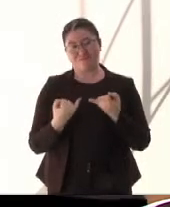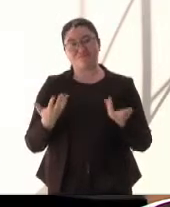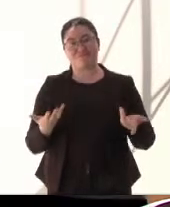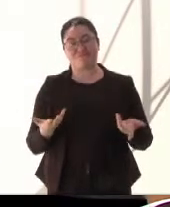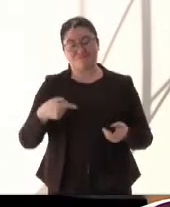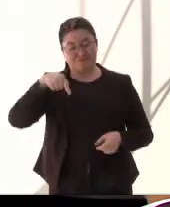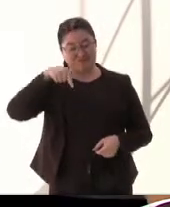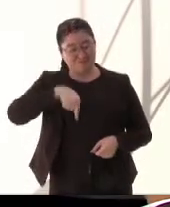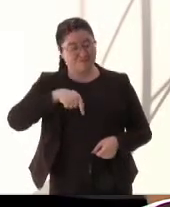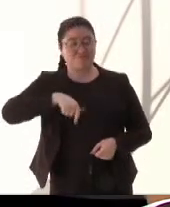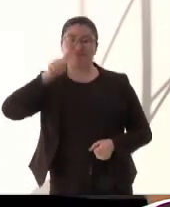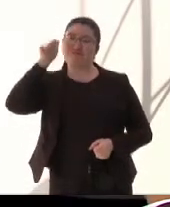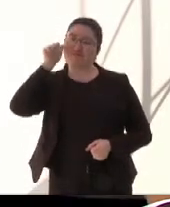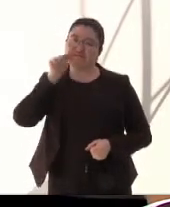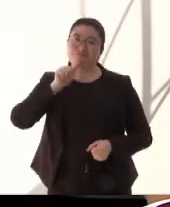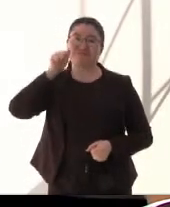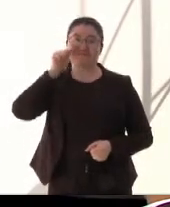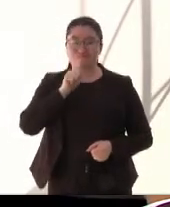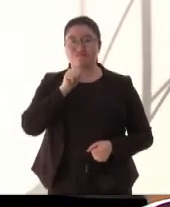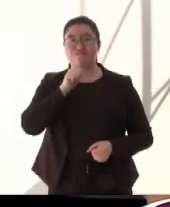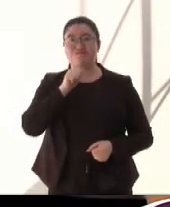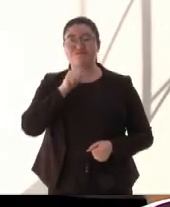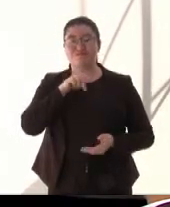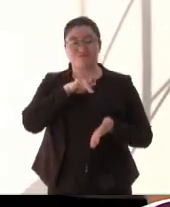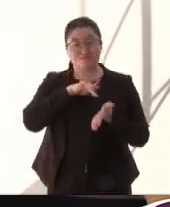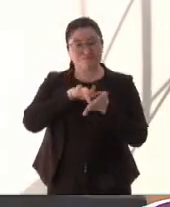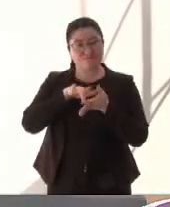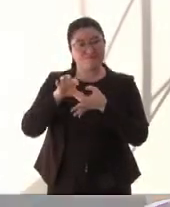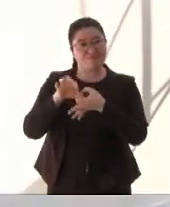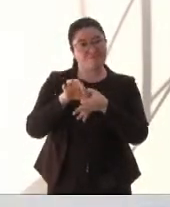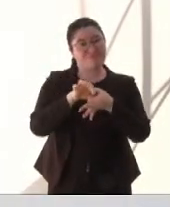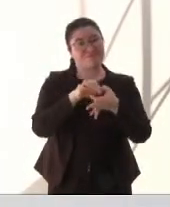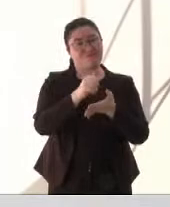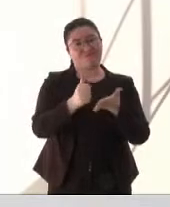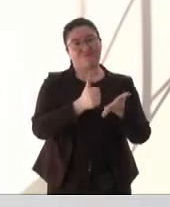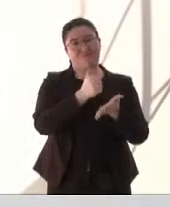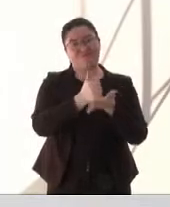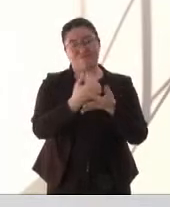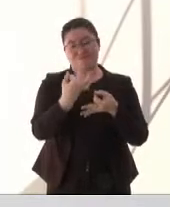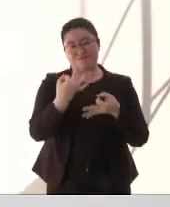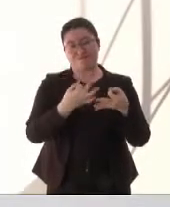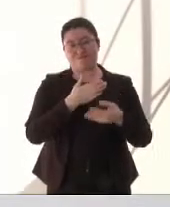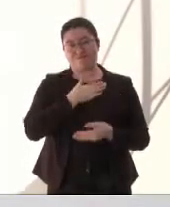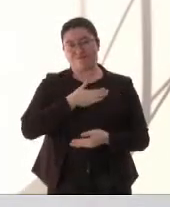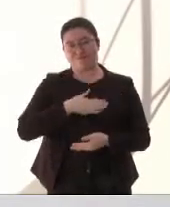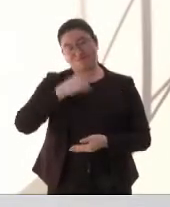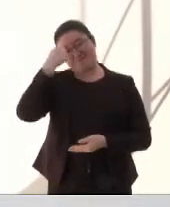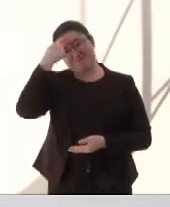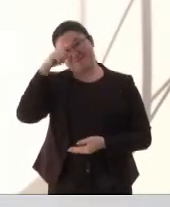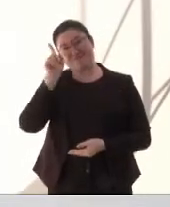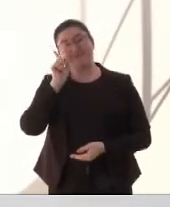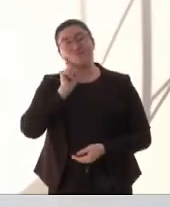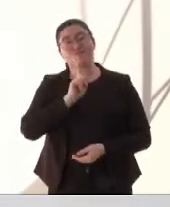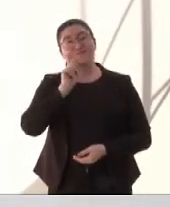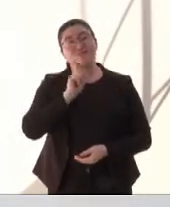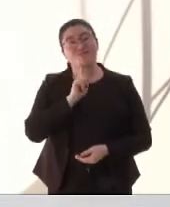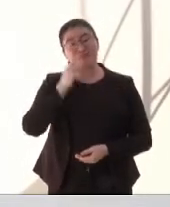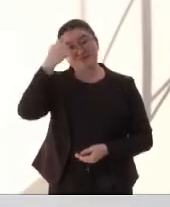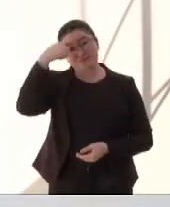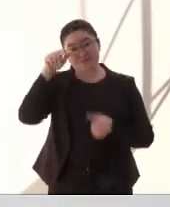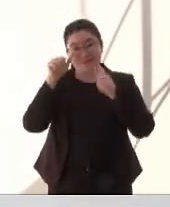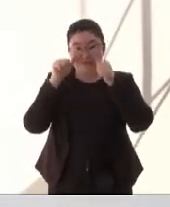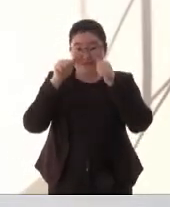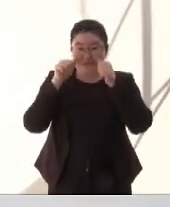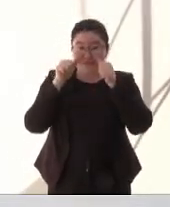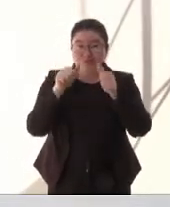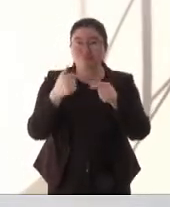ha mantenido enlaces desde los centros de justicia para las mujeres para poder dar trámite, entre otras